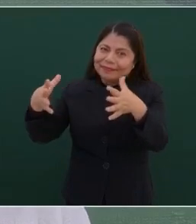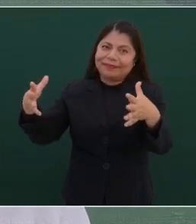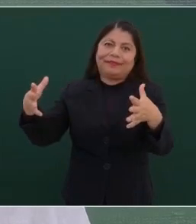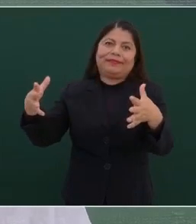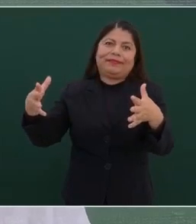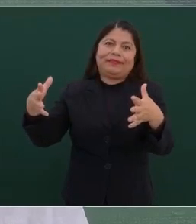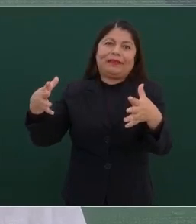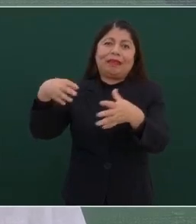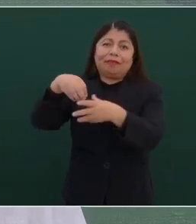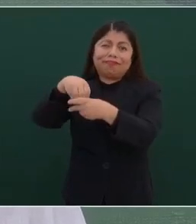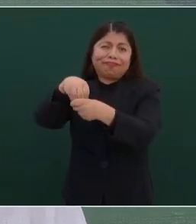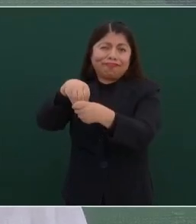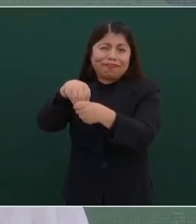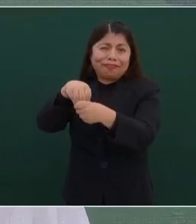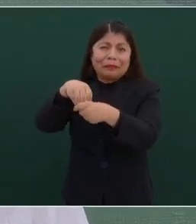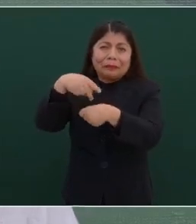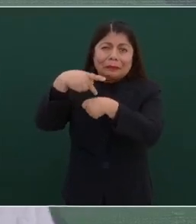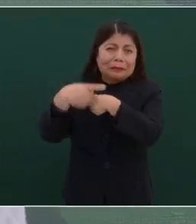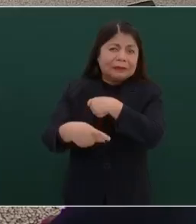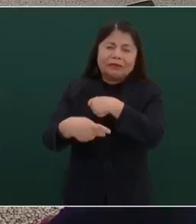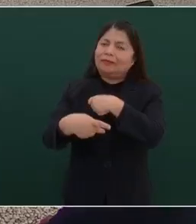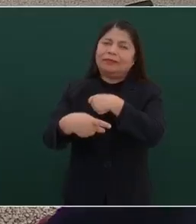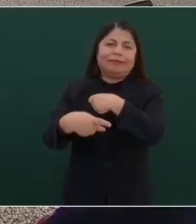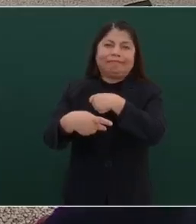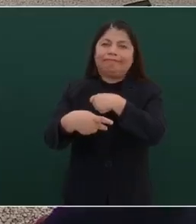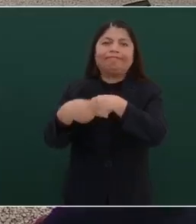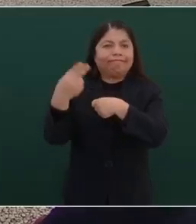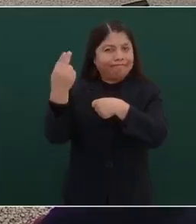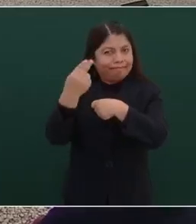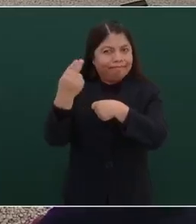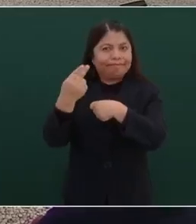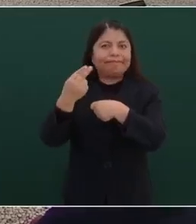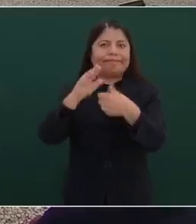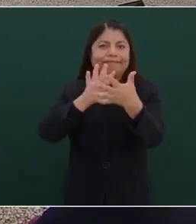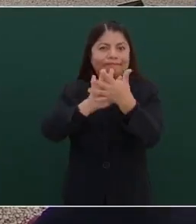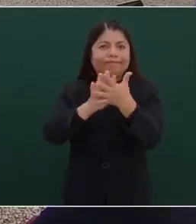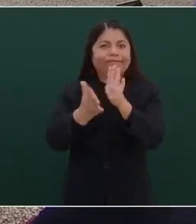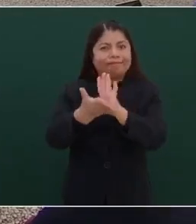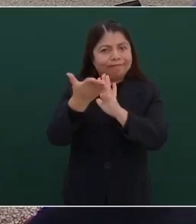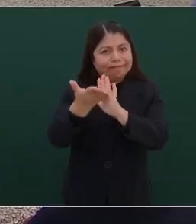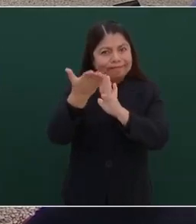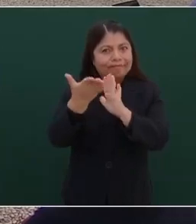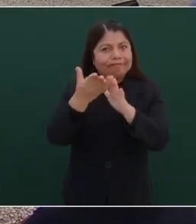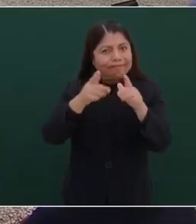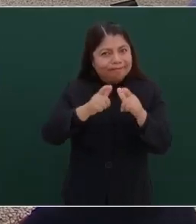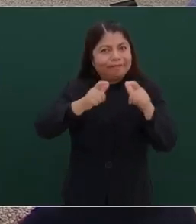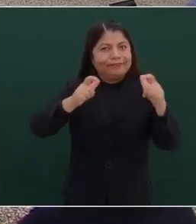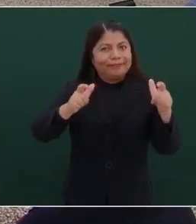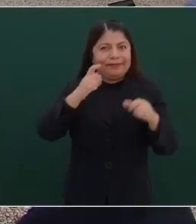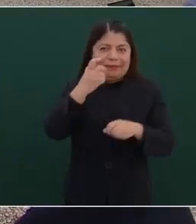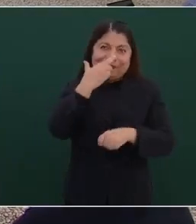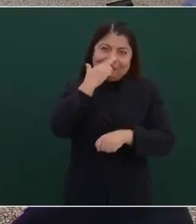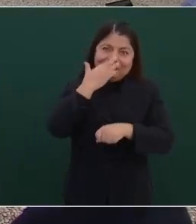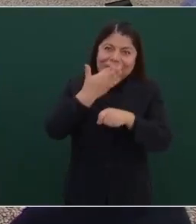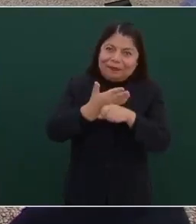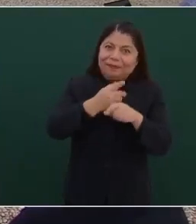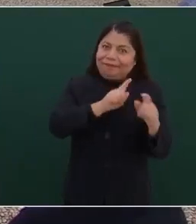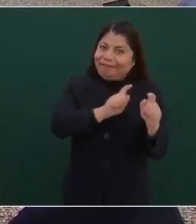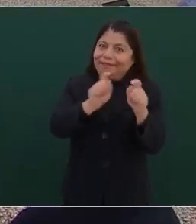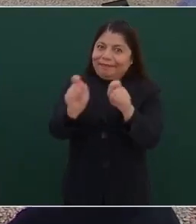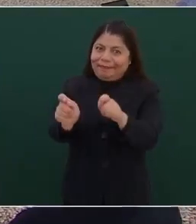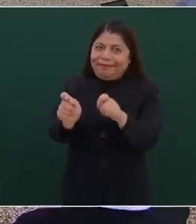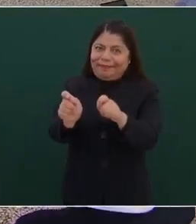corran estos riesgos. Pero es una asignatura pendiente.